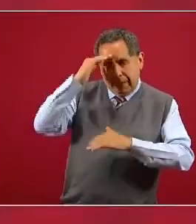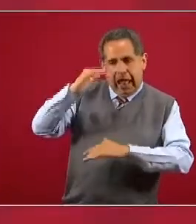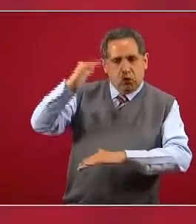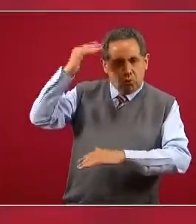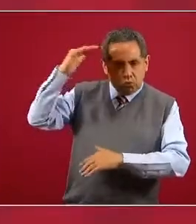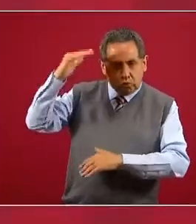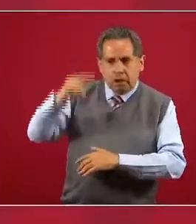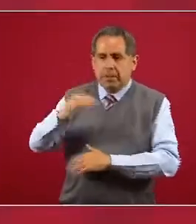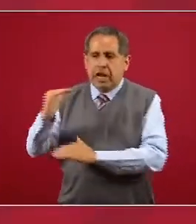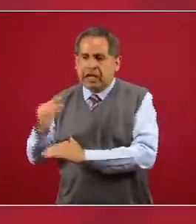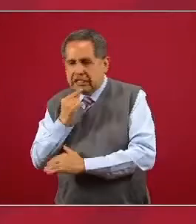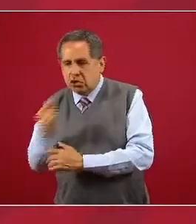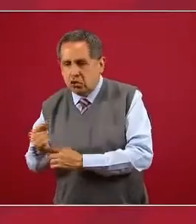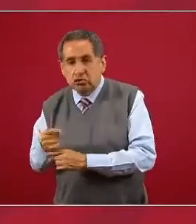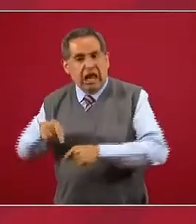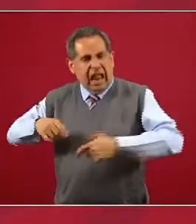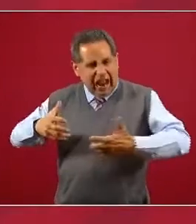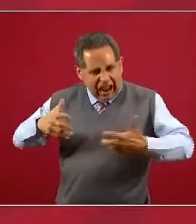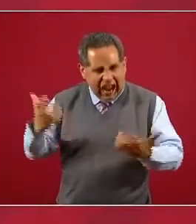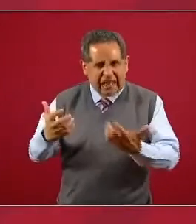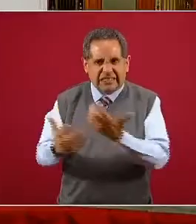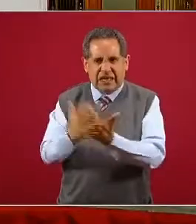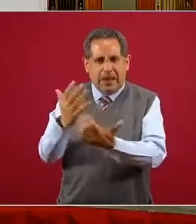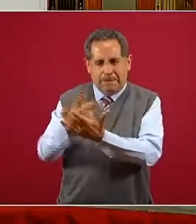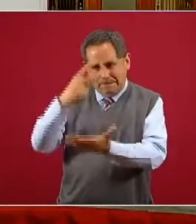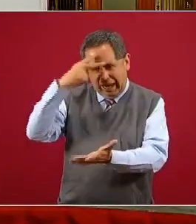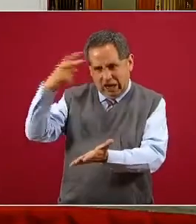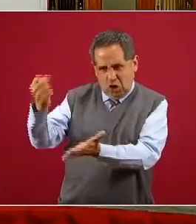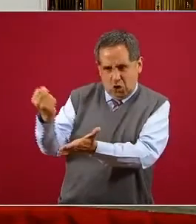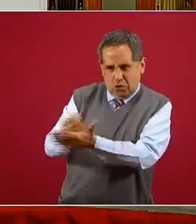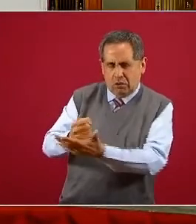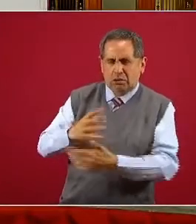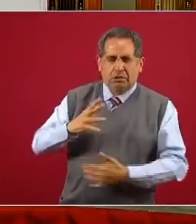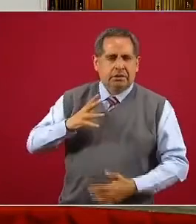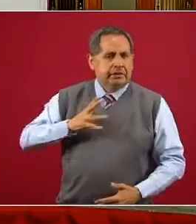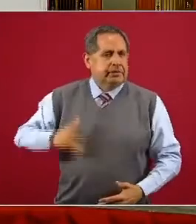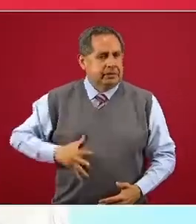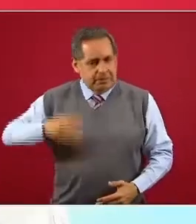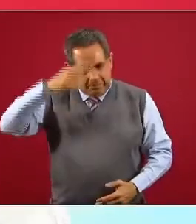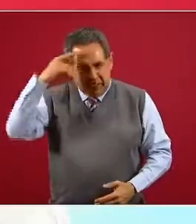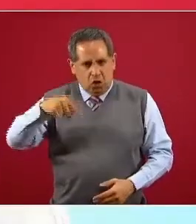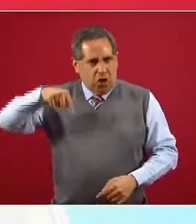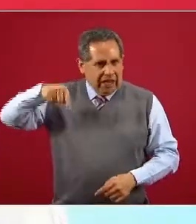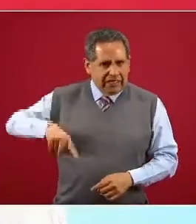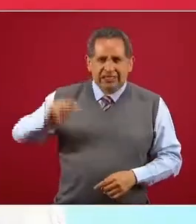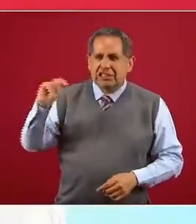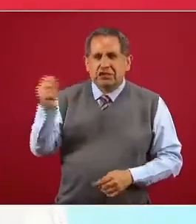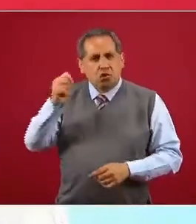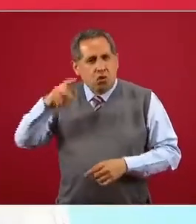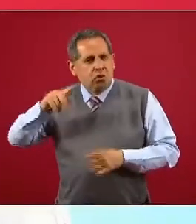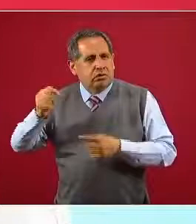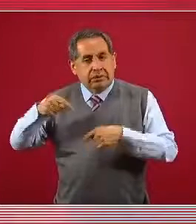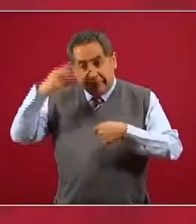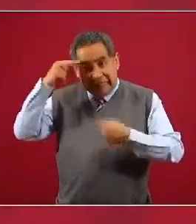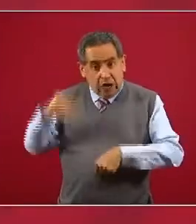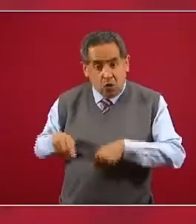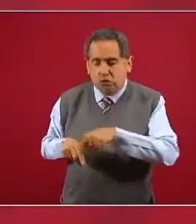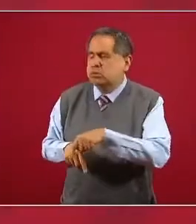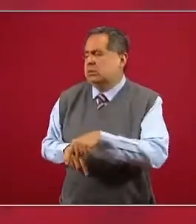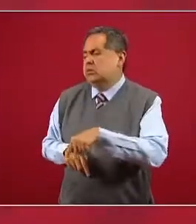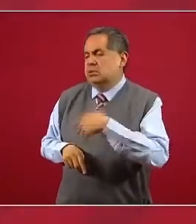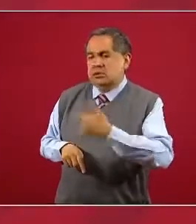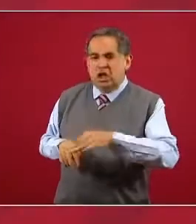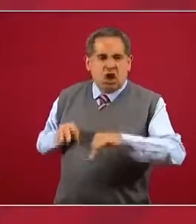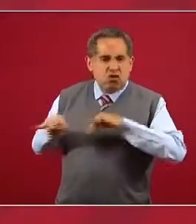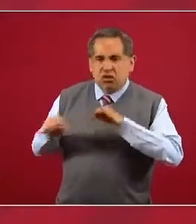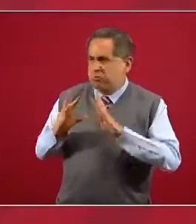Y es un enorme motivo de orgullo ver que las científicas, los científicos, tecnólogas y tecnólogos mexicanos, cuando